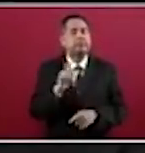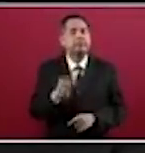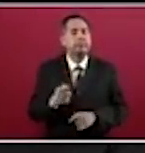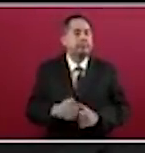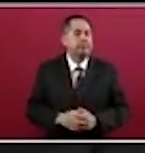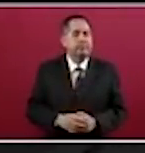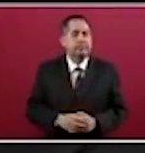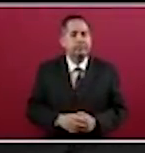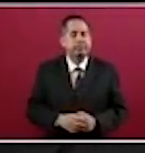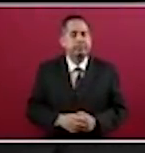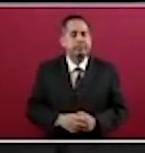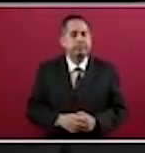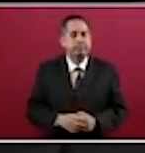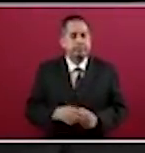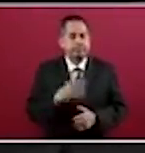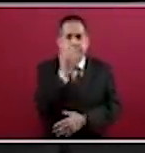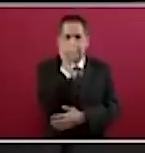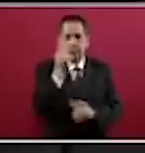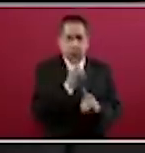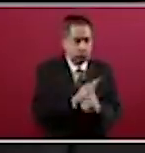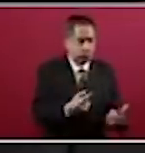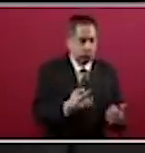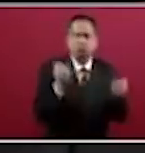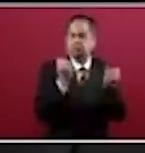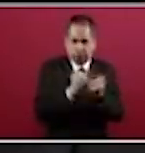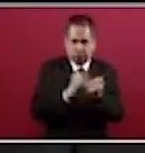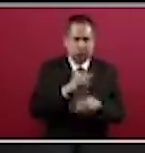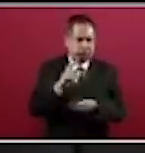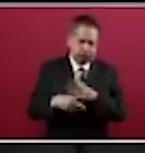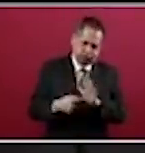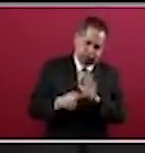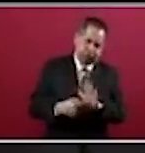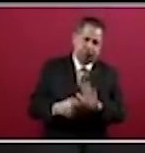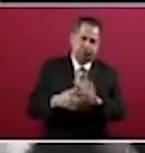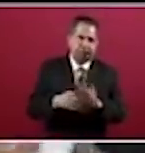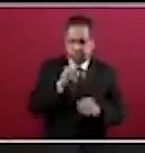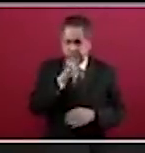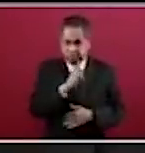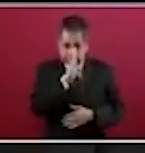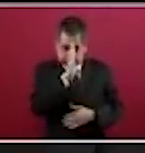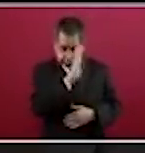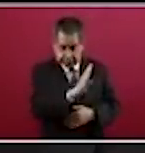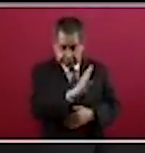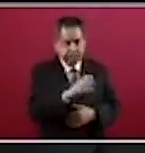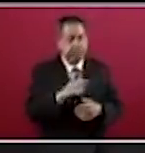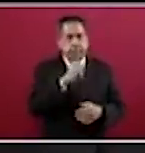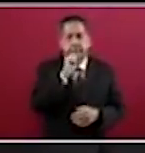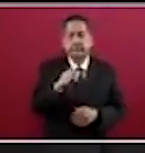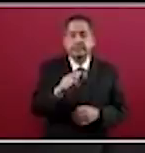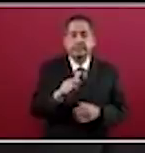de las estancias infantiles. Vamos a entregar el